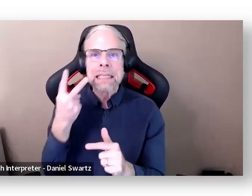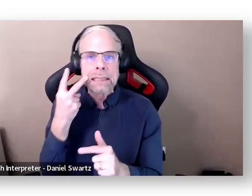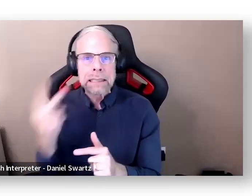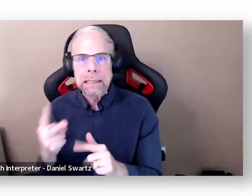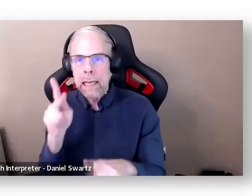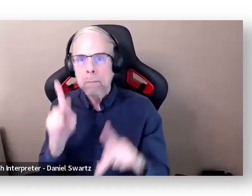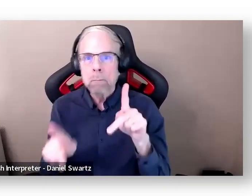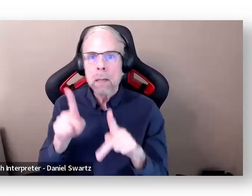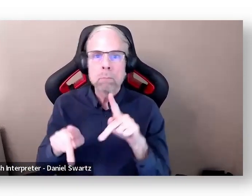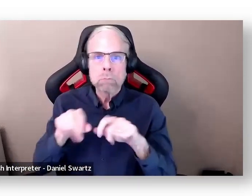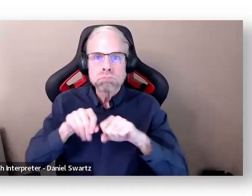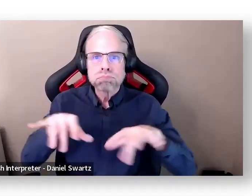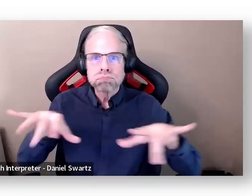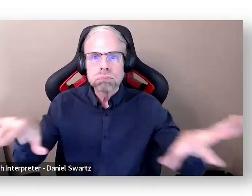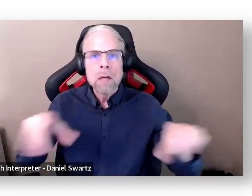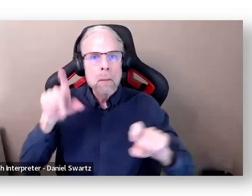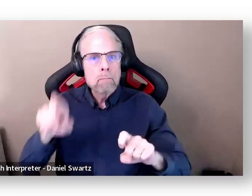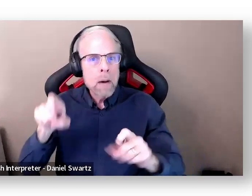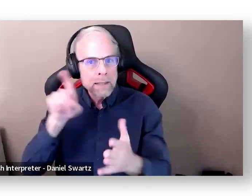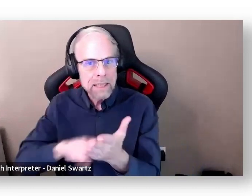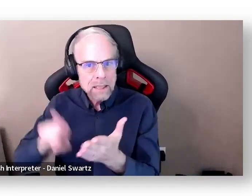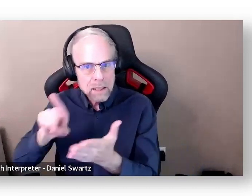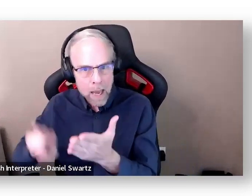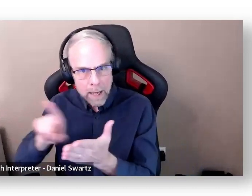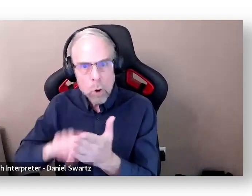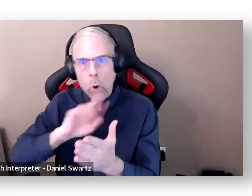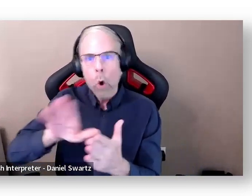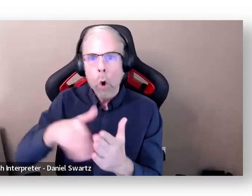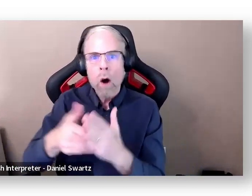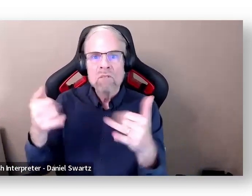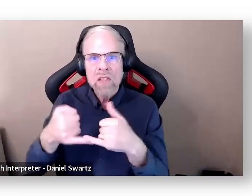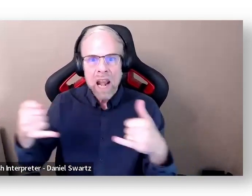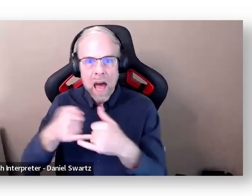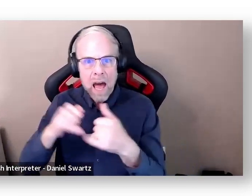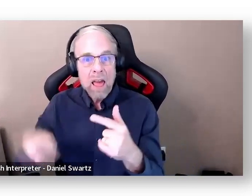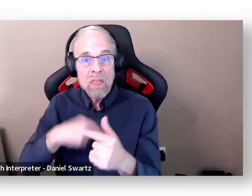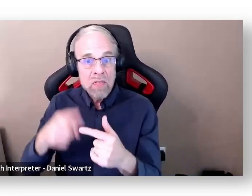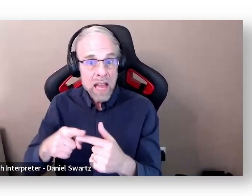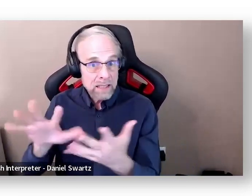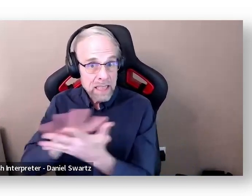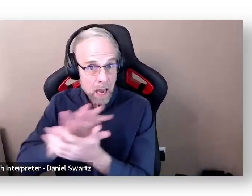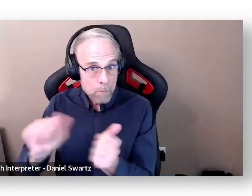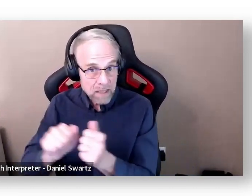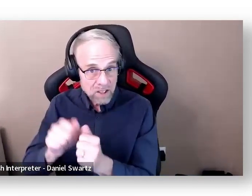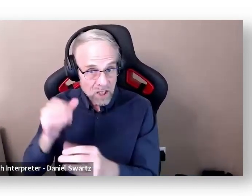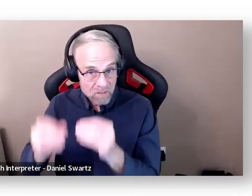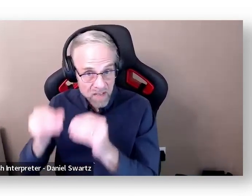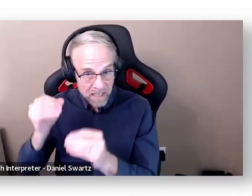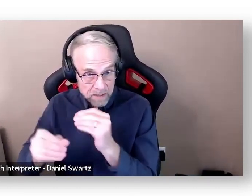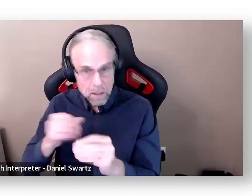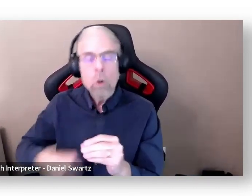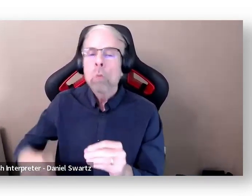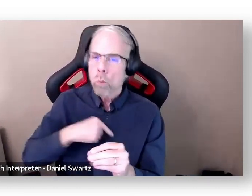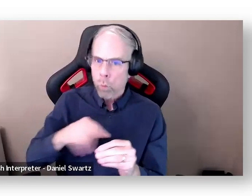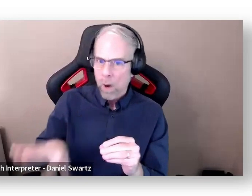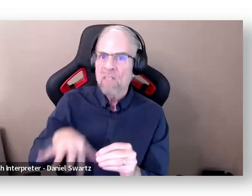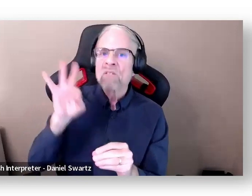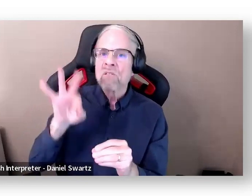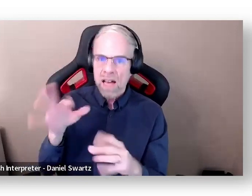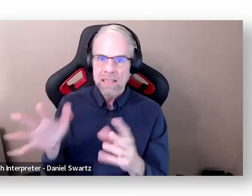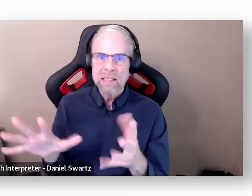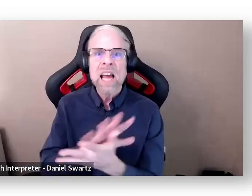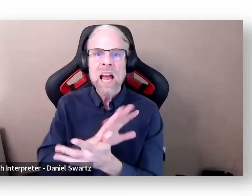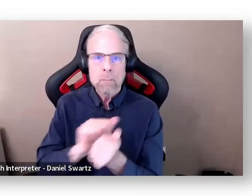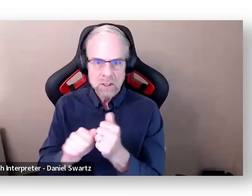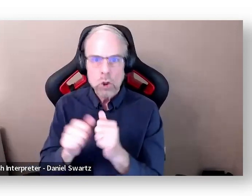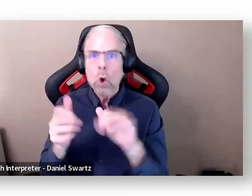que saber que no todo comienza de una vez. Uno tiene que ir a ver a todas partes de las líneas y arreglar